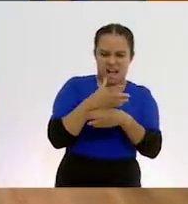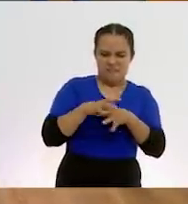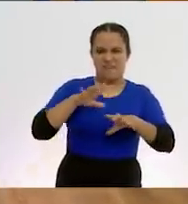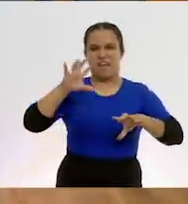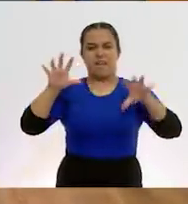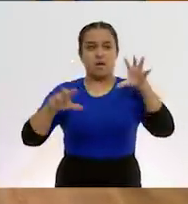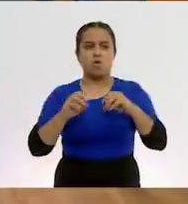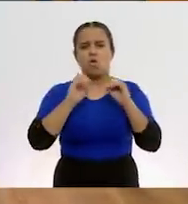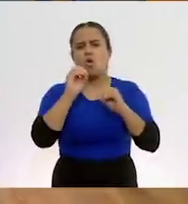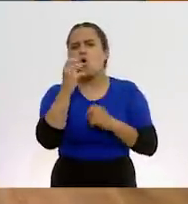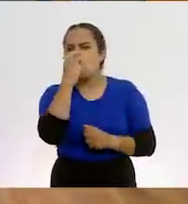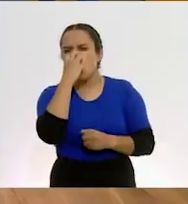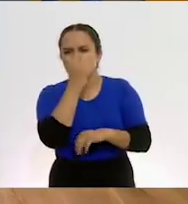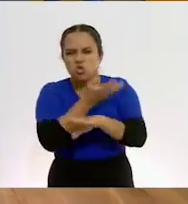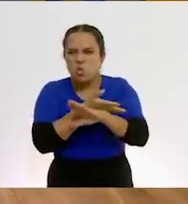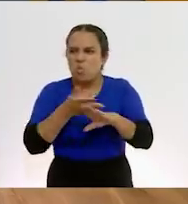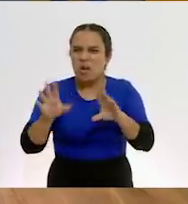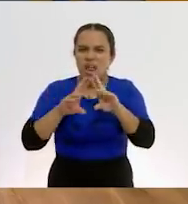O un oso polar.